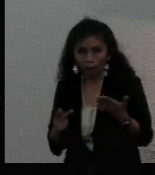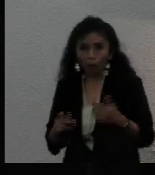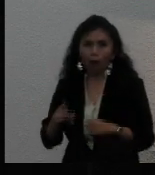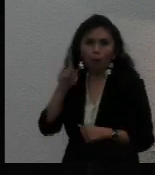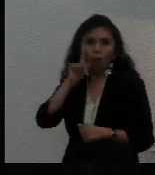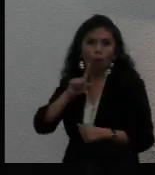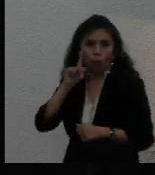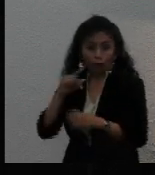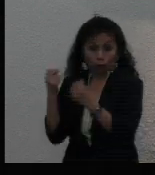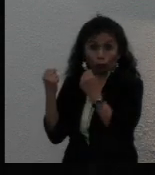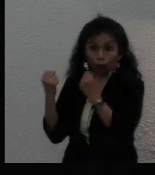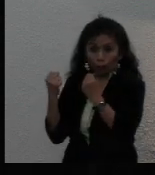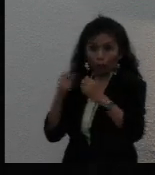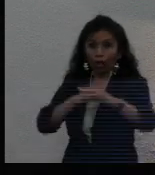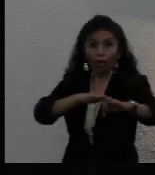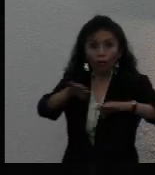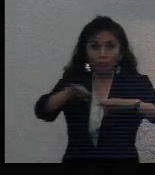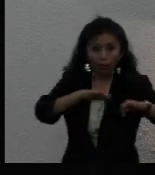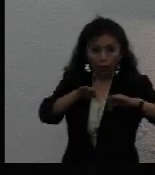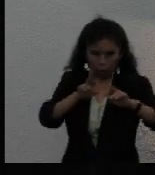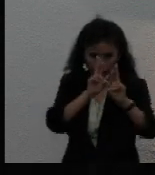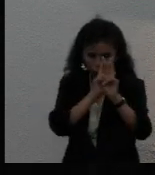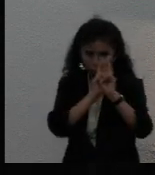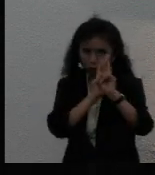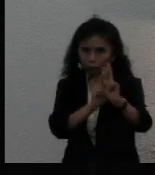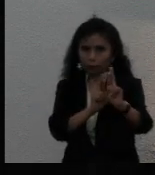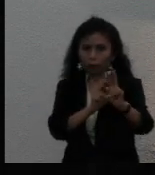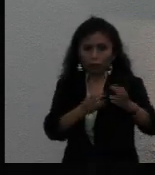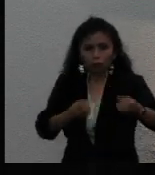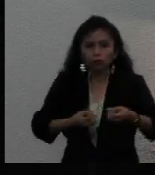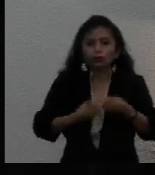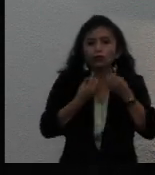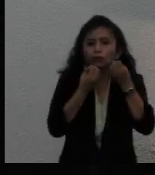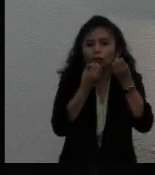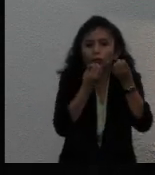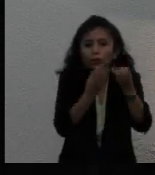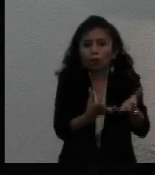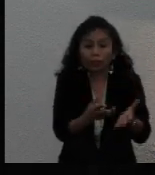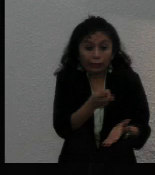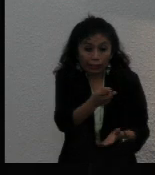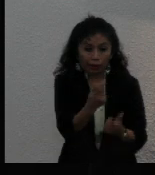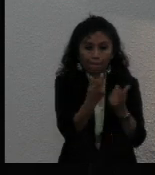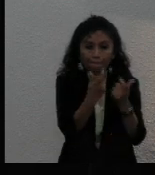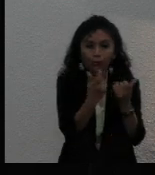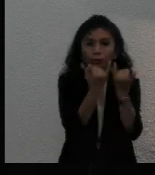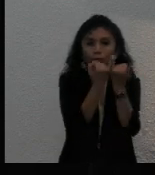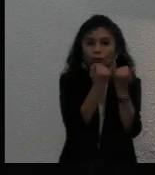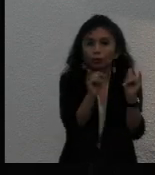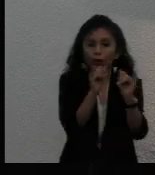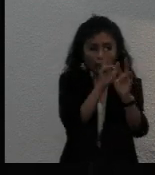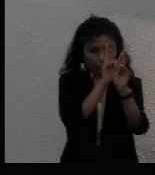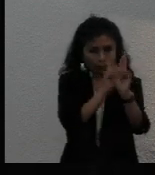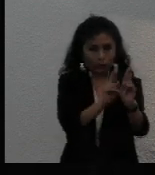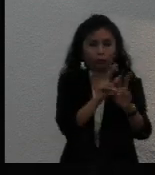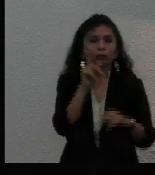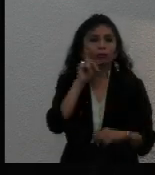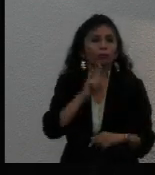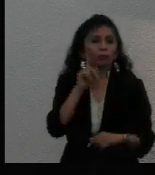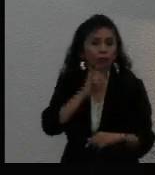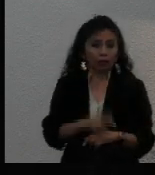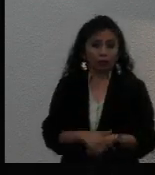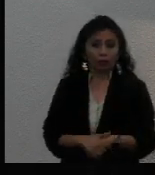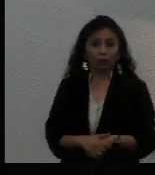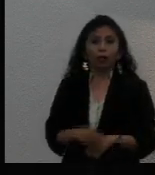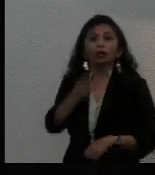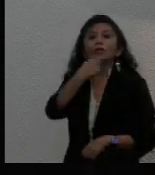Mujeres Poder, ha trabajado por reconocer y garantizar la autonomía y dignidad de las mujeres.